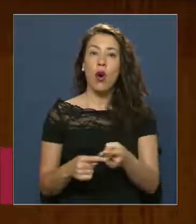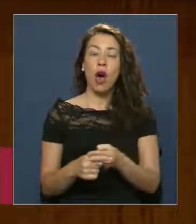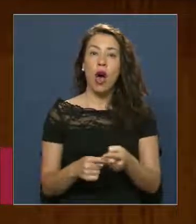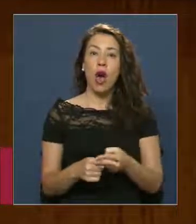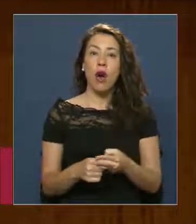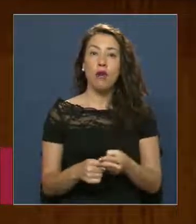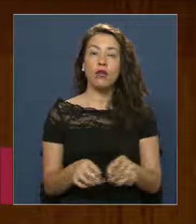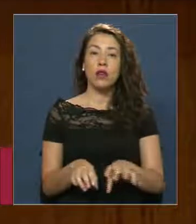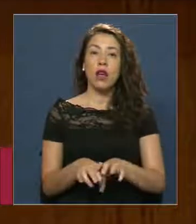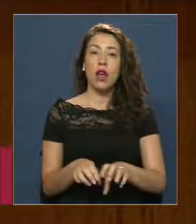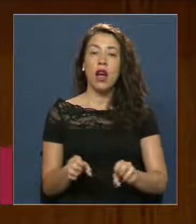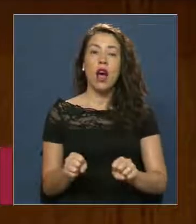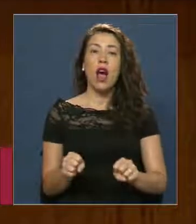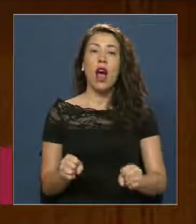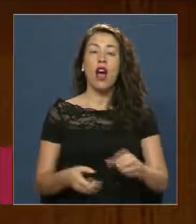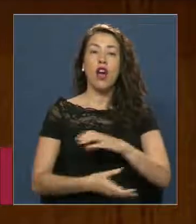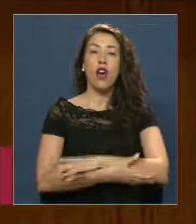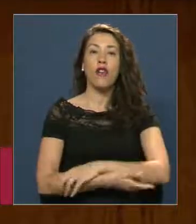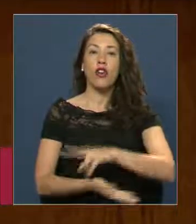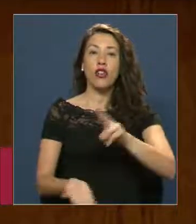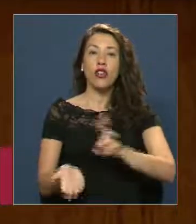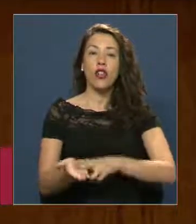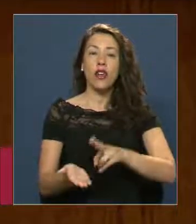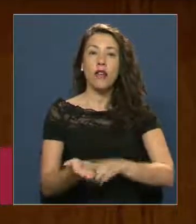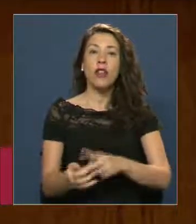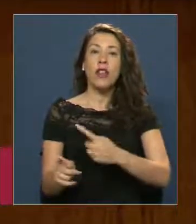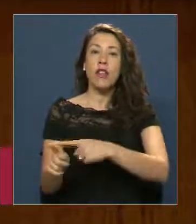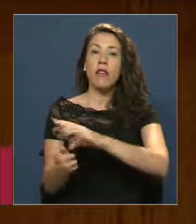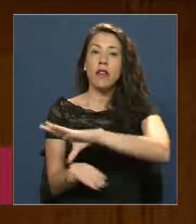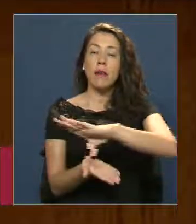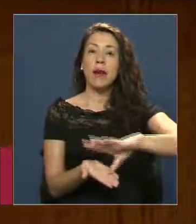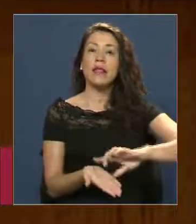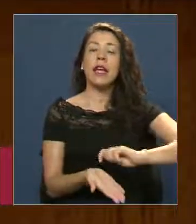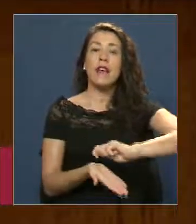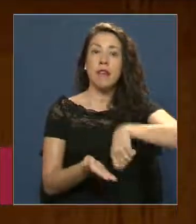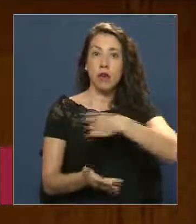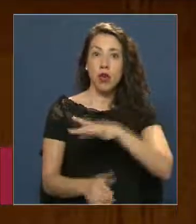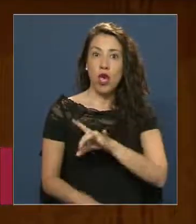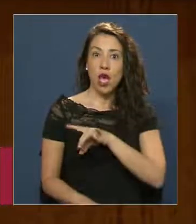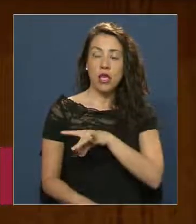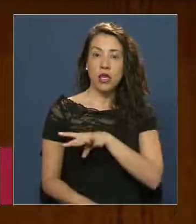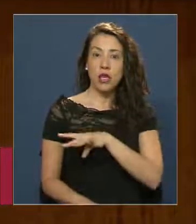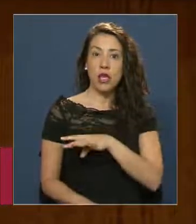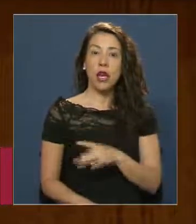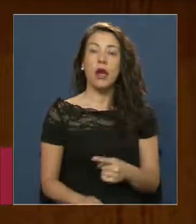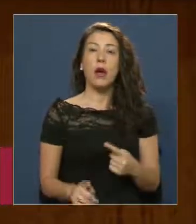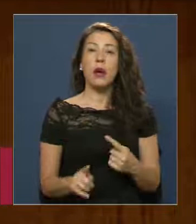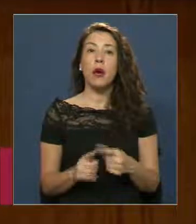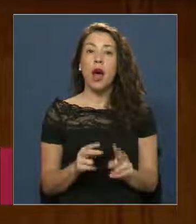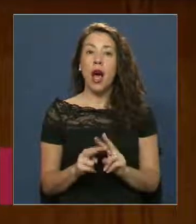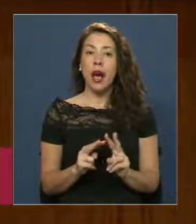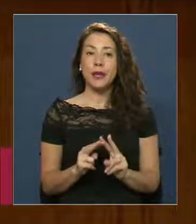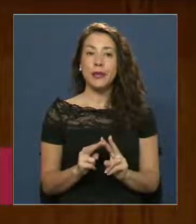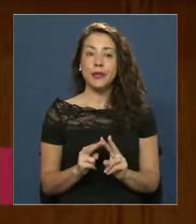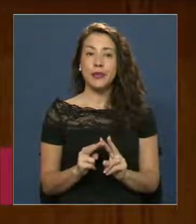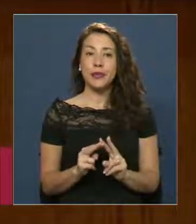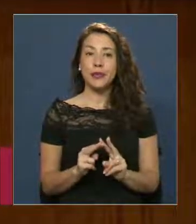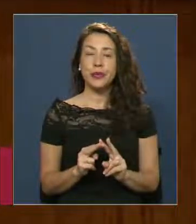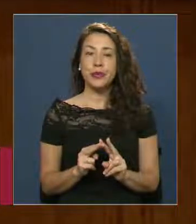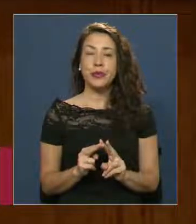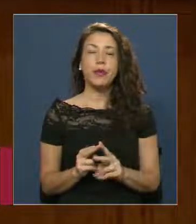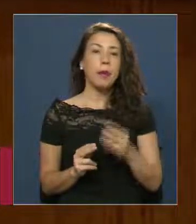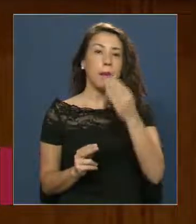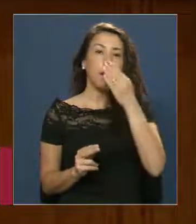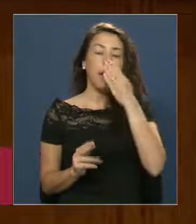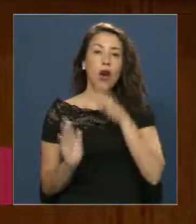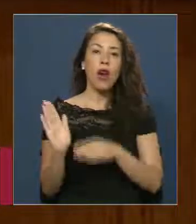en los convenios tributarios bilaterales suscritos por Chile, mediante la implementación de